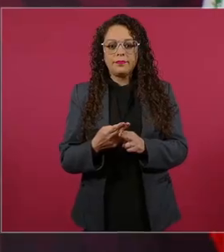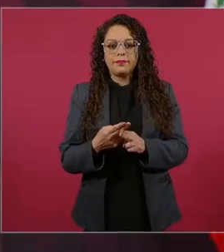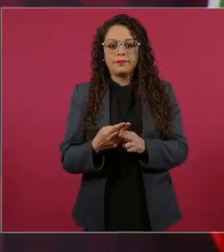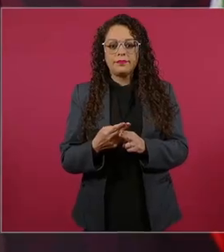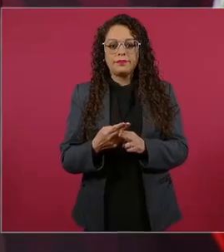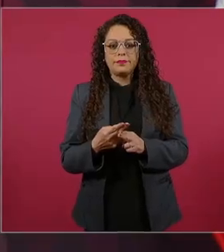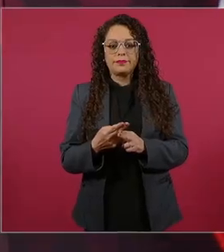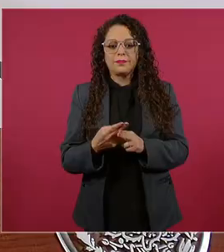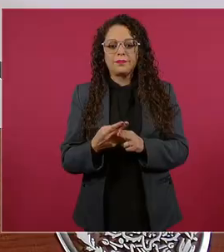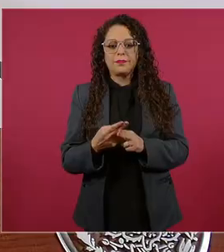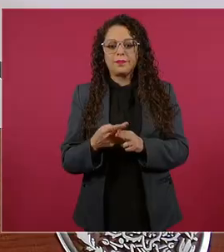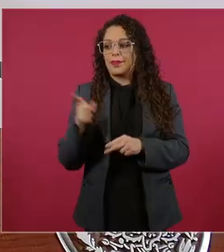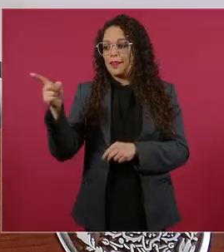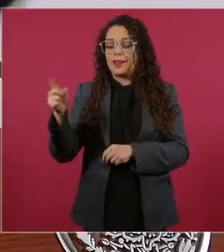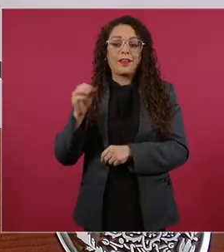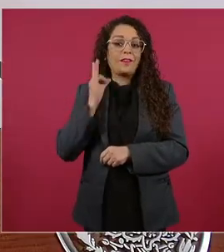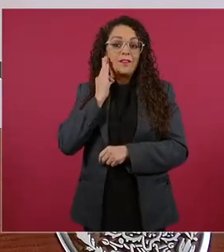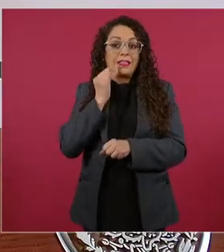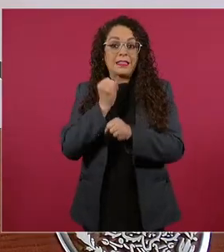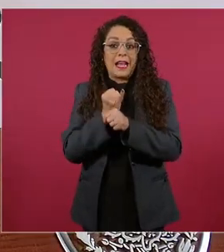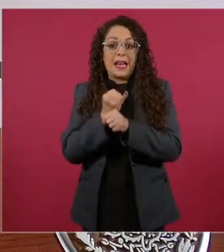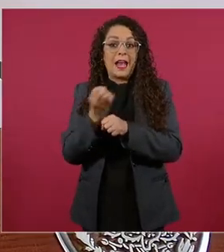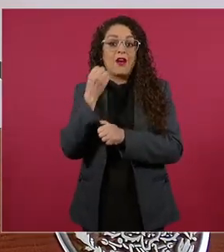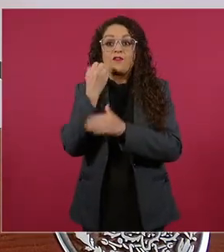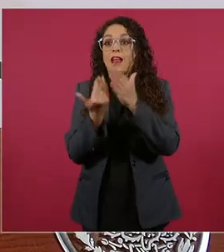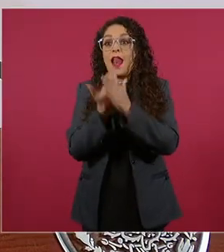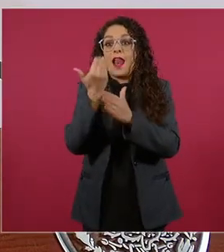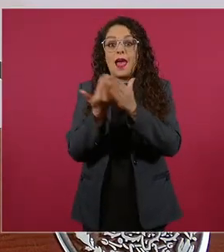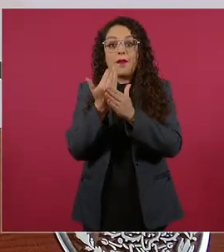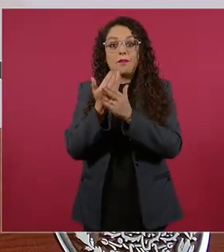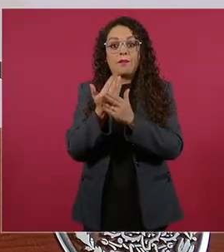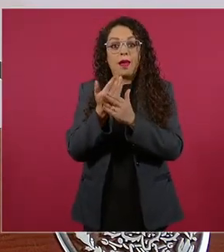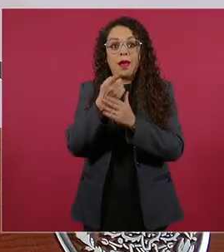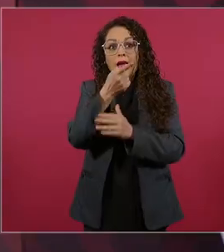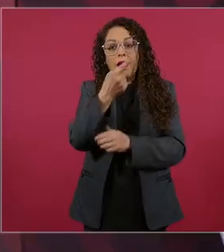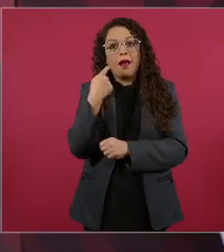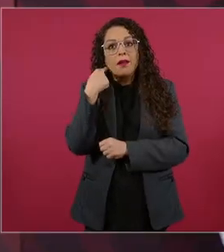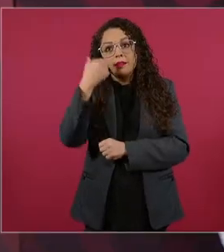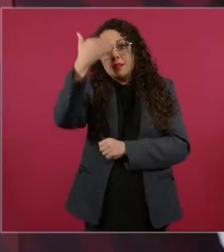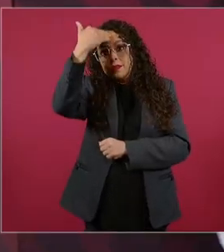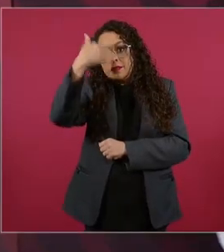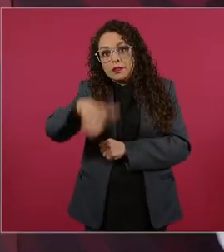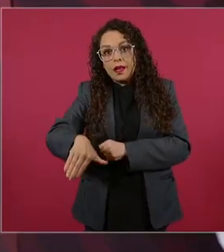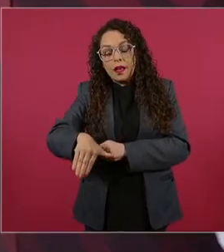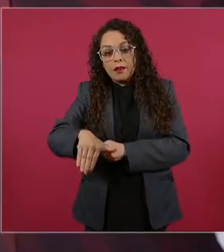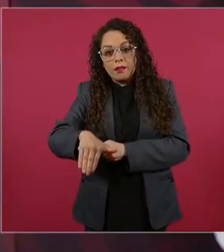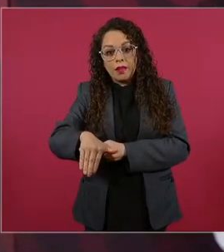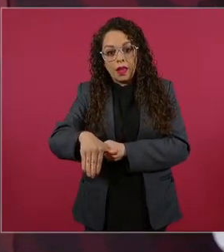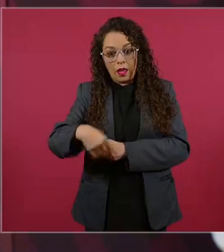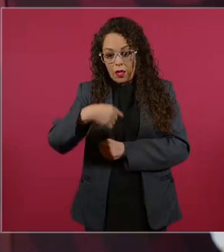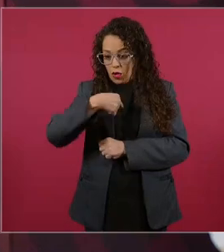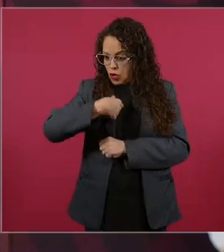vieron la mañanera de que yo no estaba enterado, ya me informan.